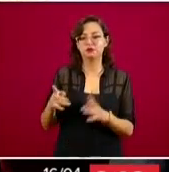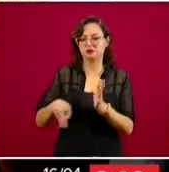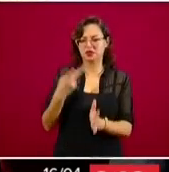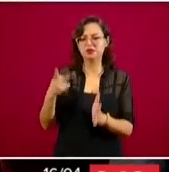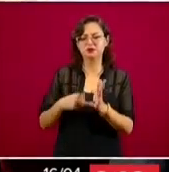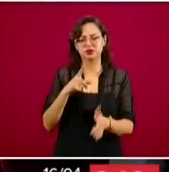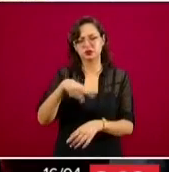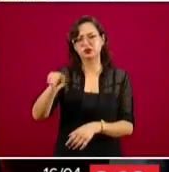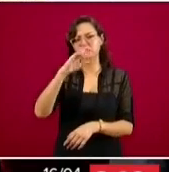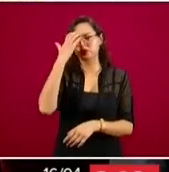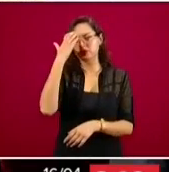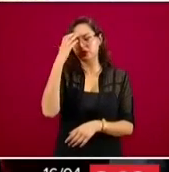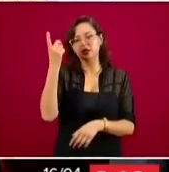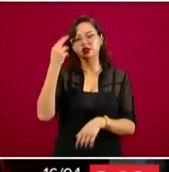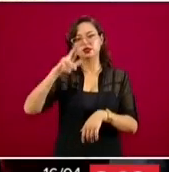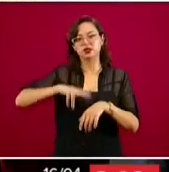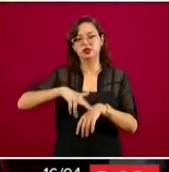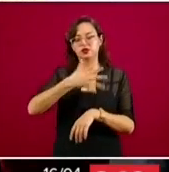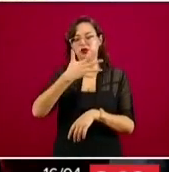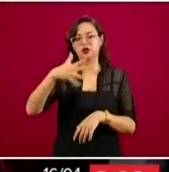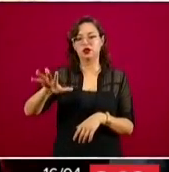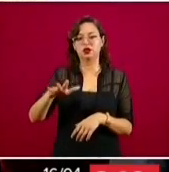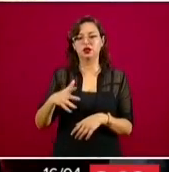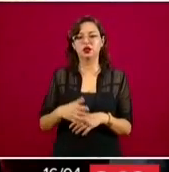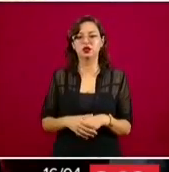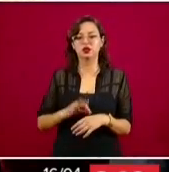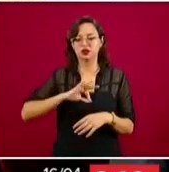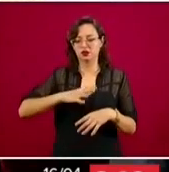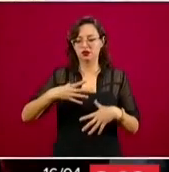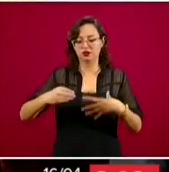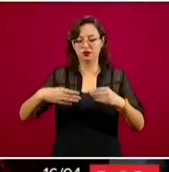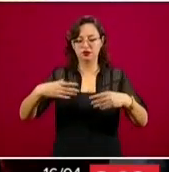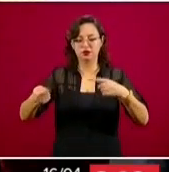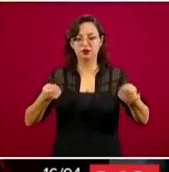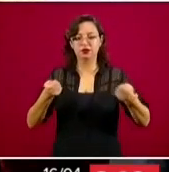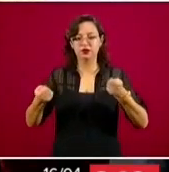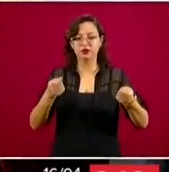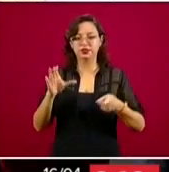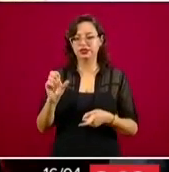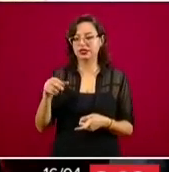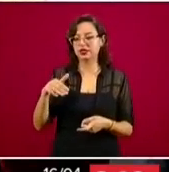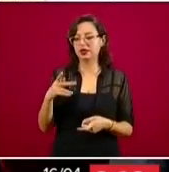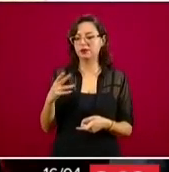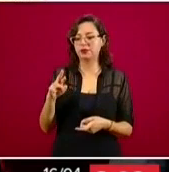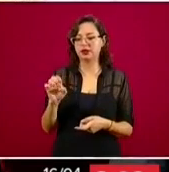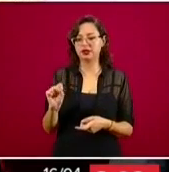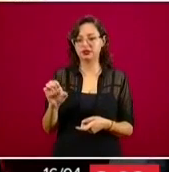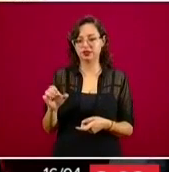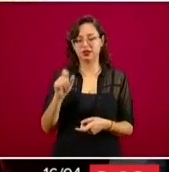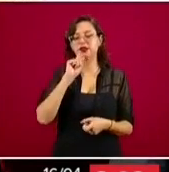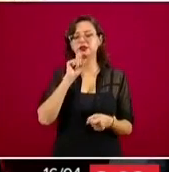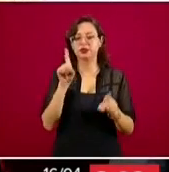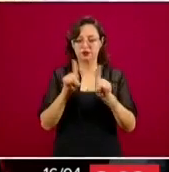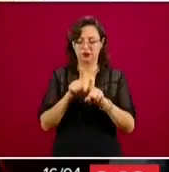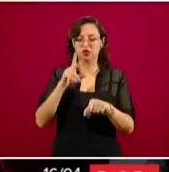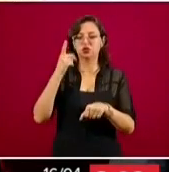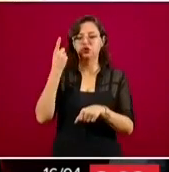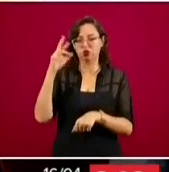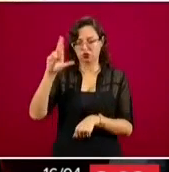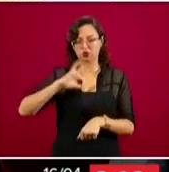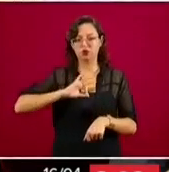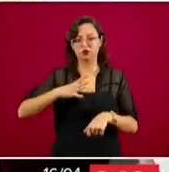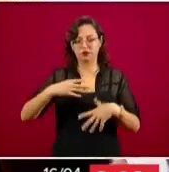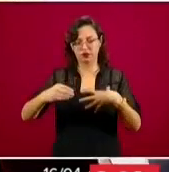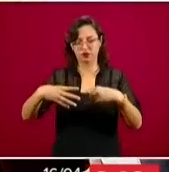Centro de Prevención de Programas Preventivos y Control de Enfermedades, SENAPRESE, también es doctor en epidemiología y es investigador